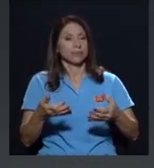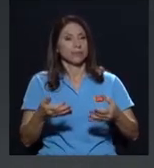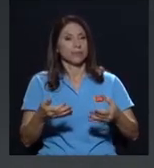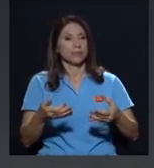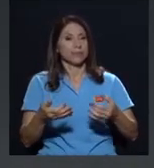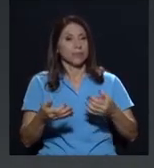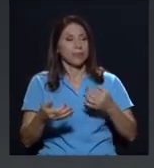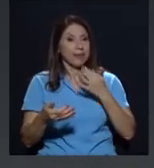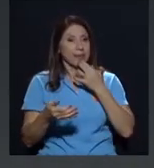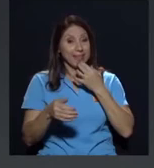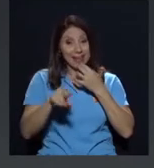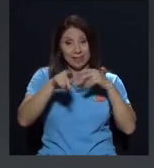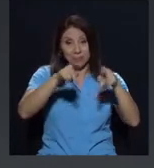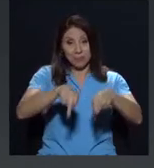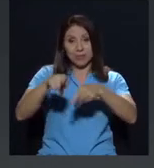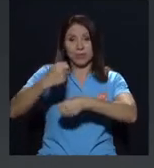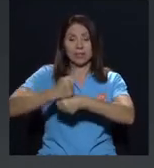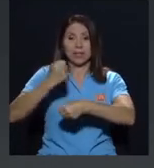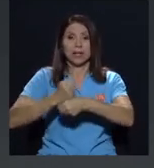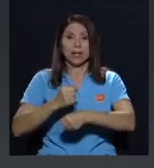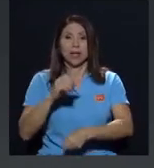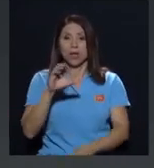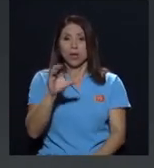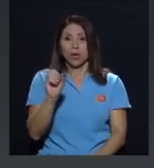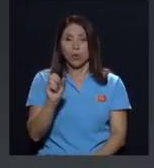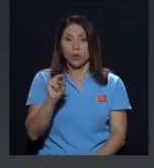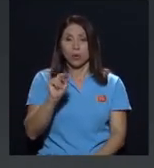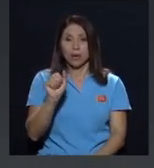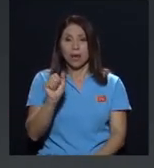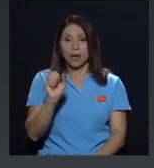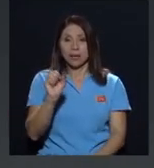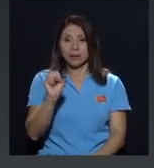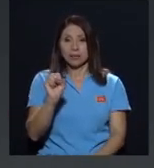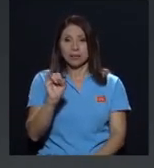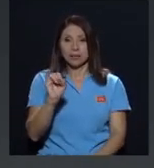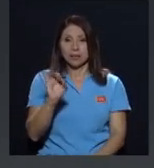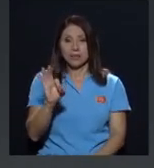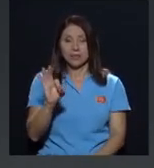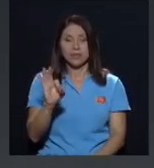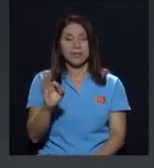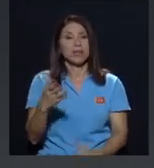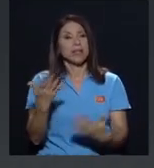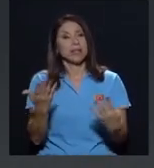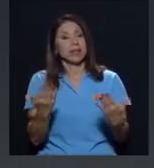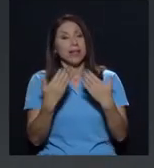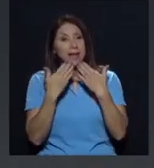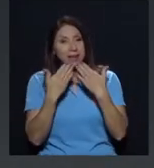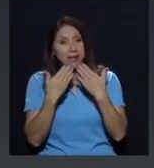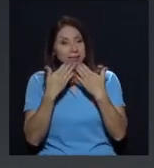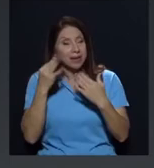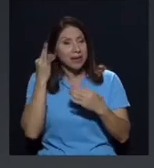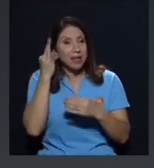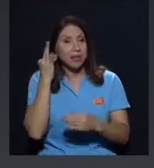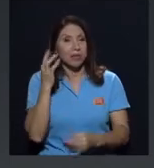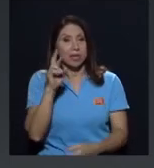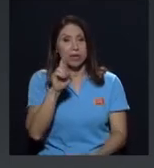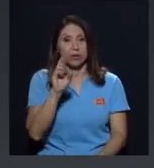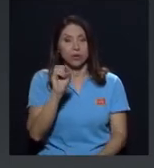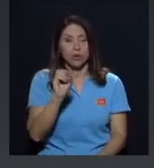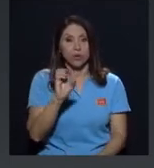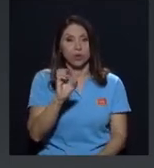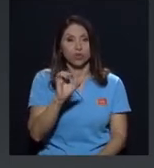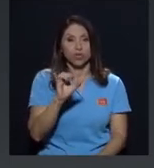señores del conacyt en ese nombramiento y agradecerle doña recibo que posiblemente estaba